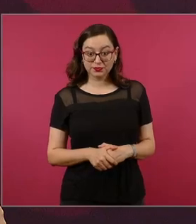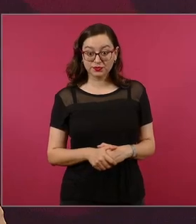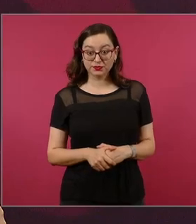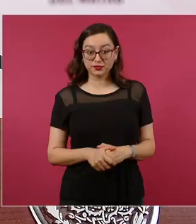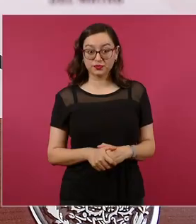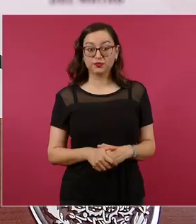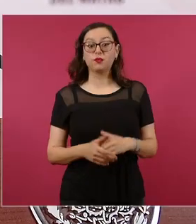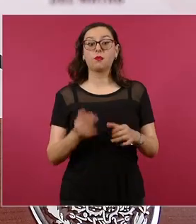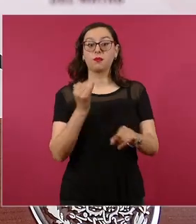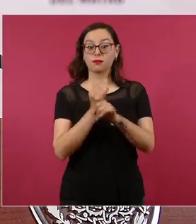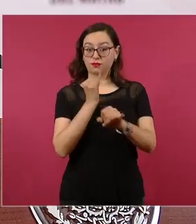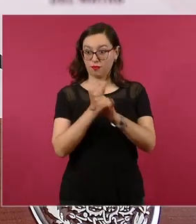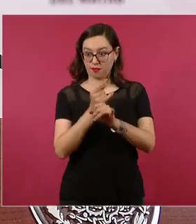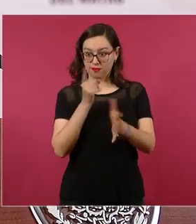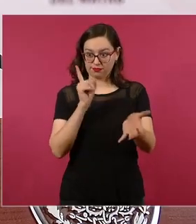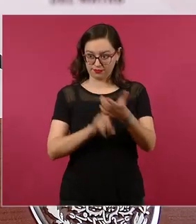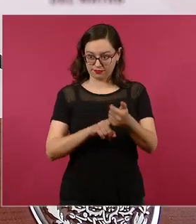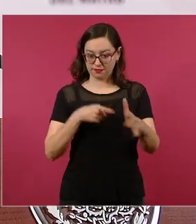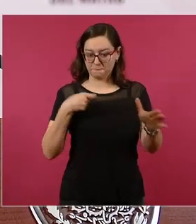¿Cuánto a las redes sociales?